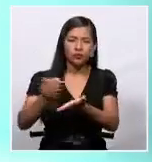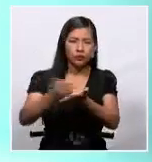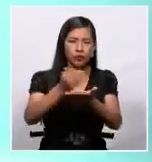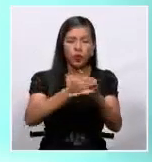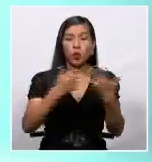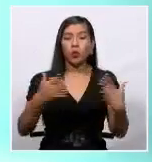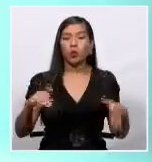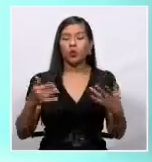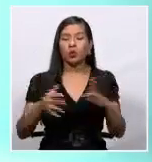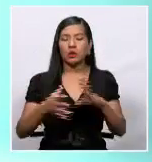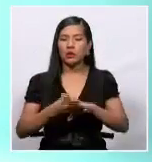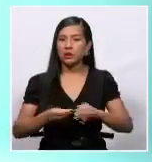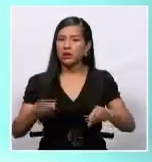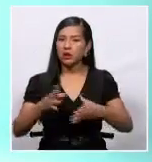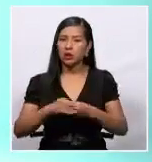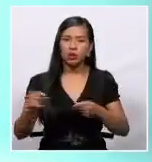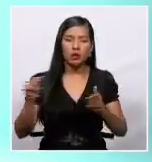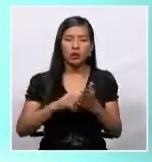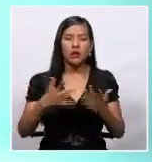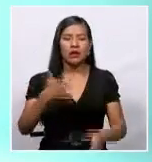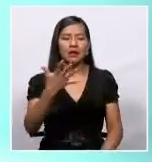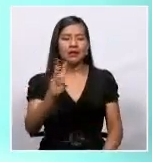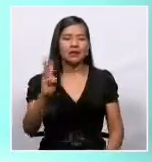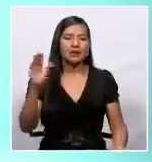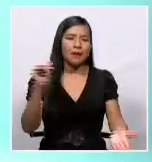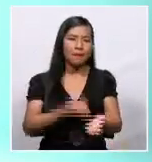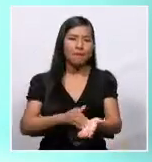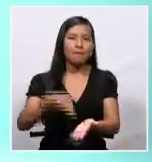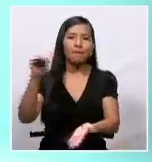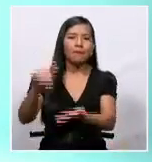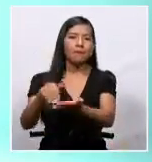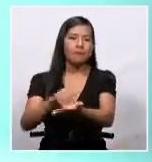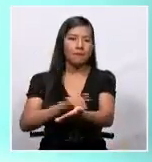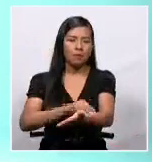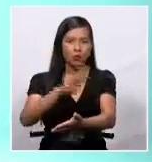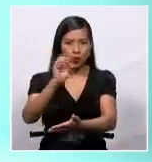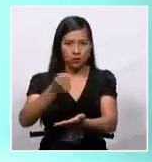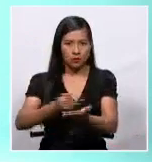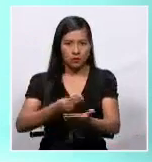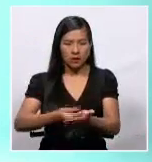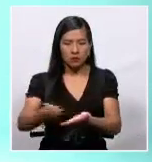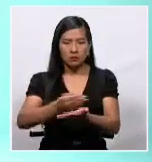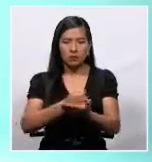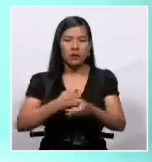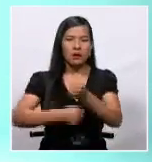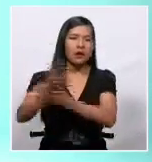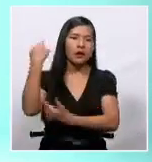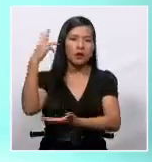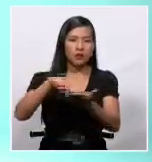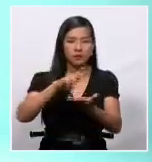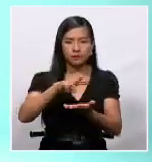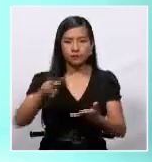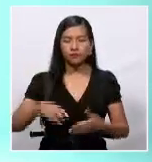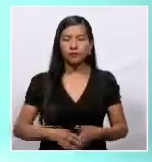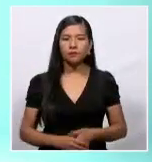histórica con más de 16 mil millones de bolivianos en la gestión del 2022.